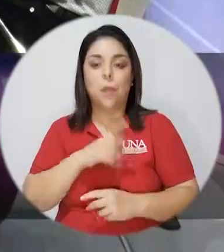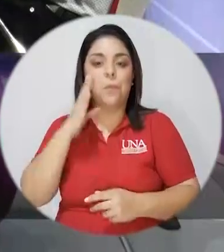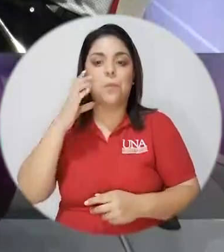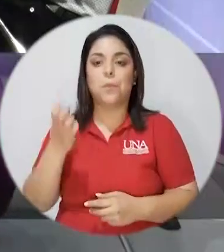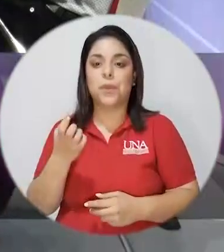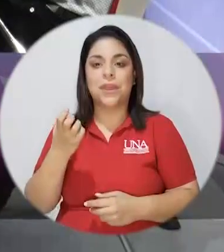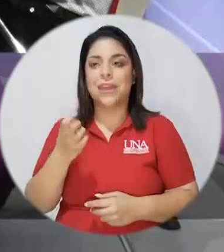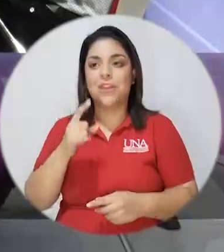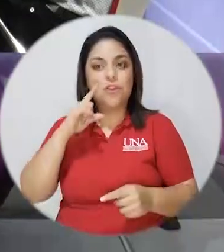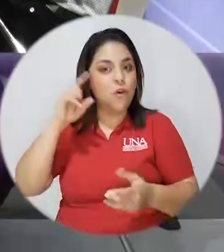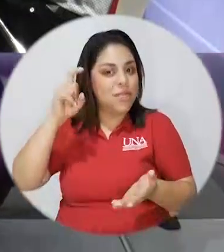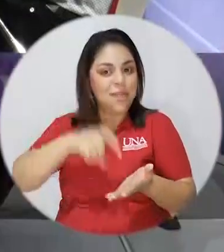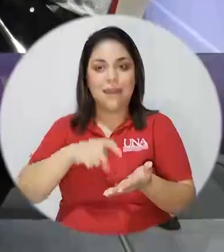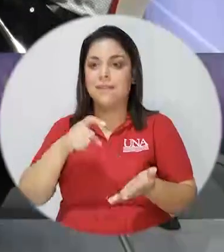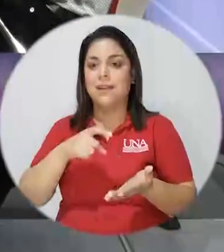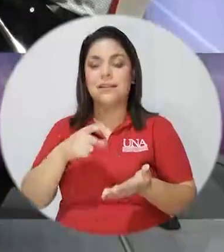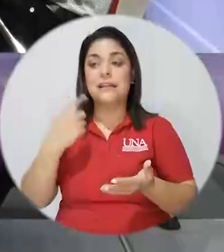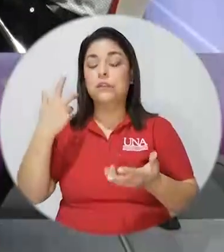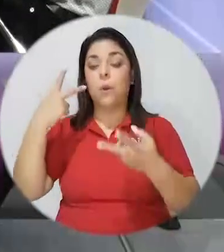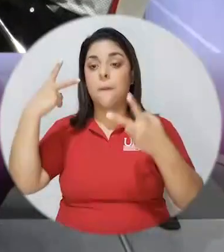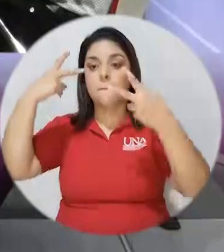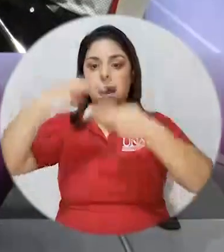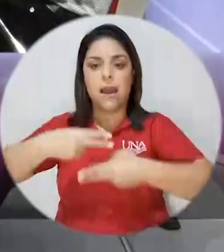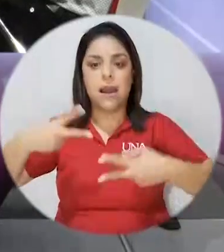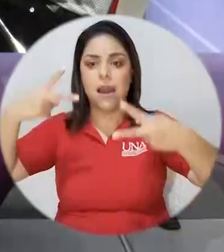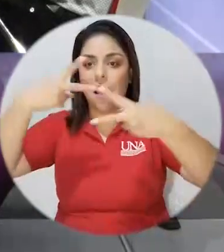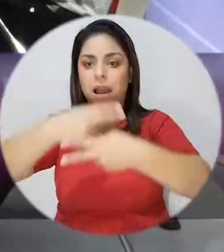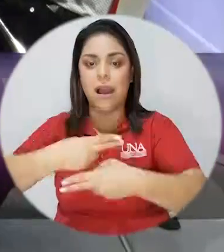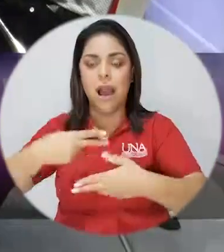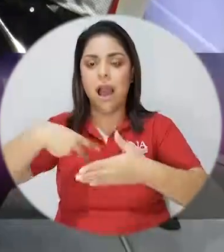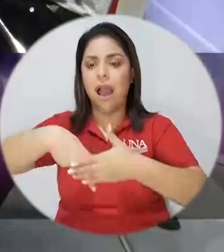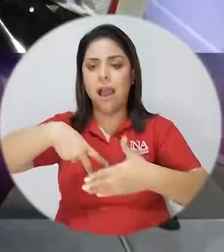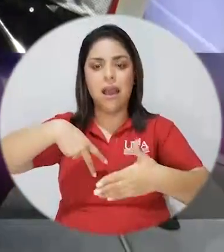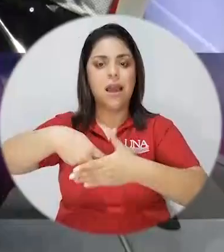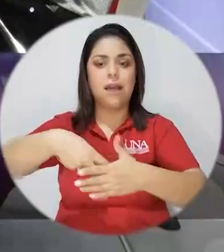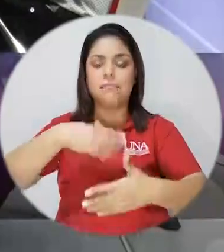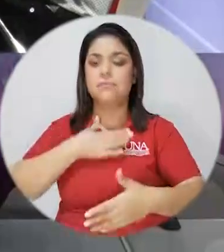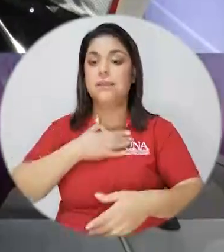que desde el punto de vista tecnológico no debe suceder porque interrumpe las labores